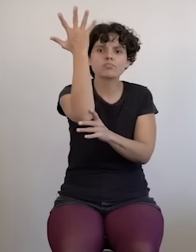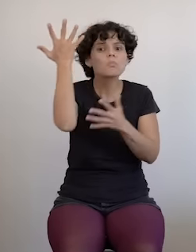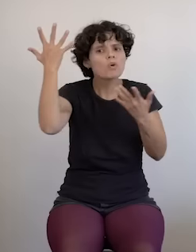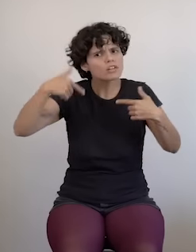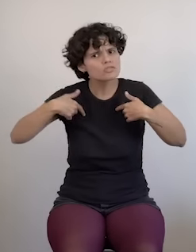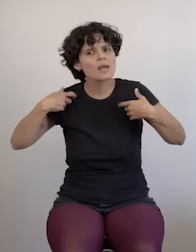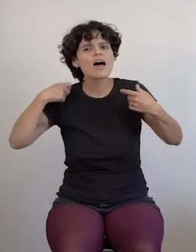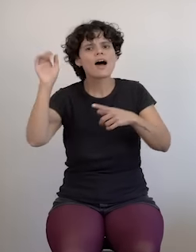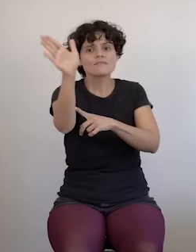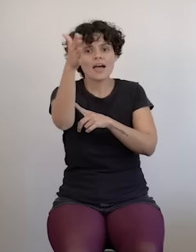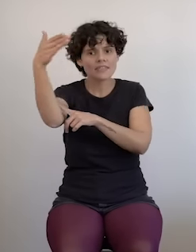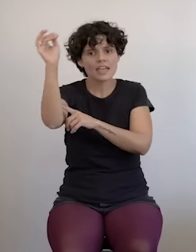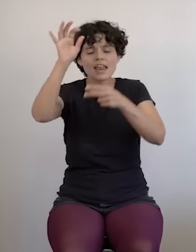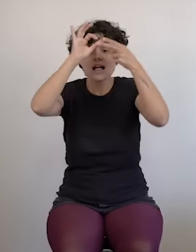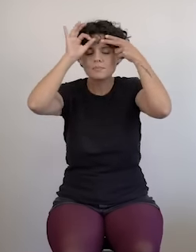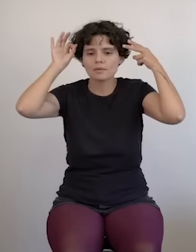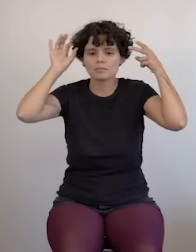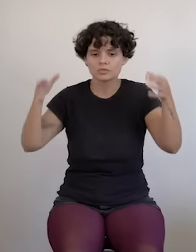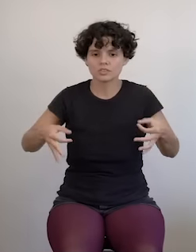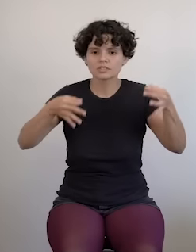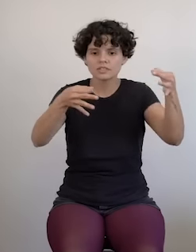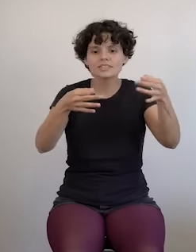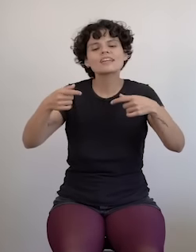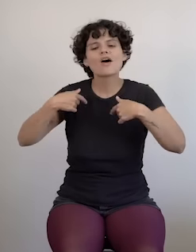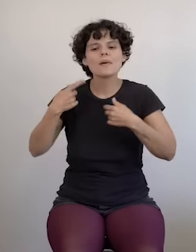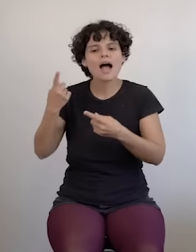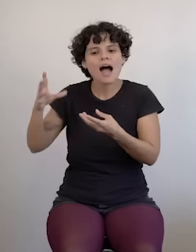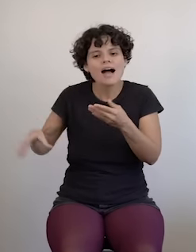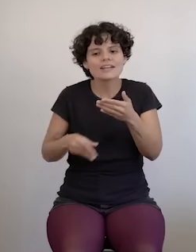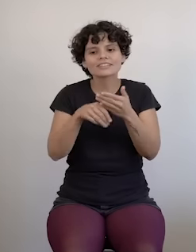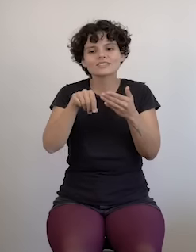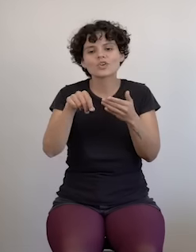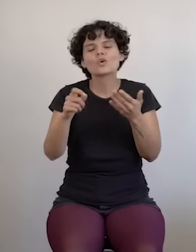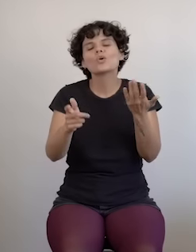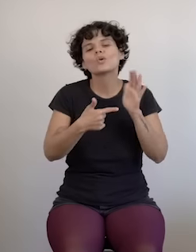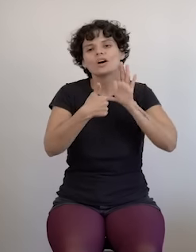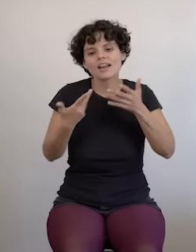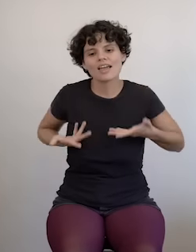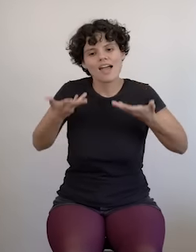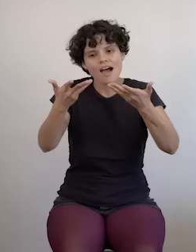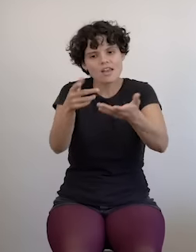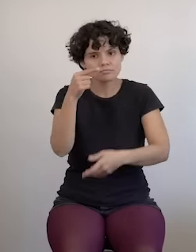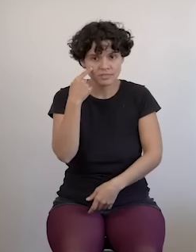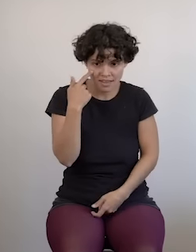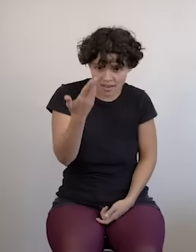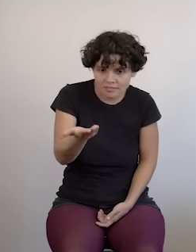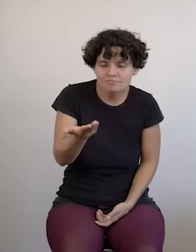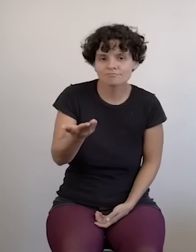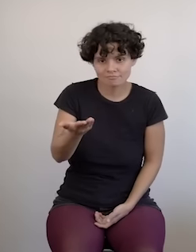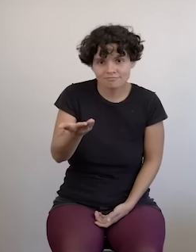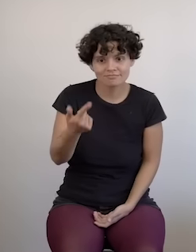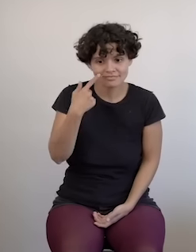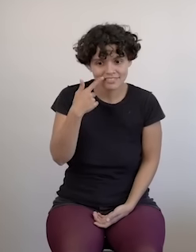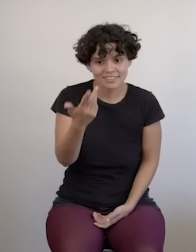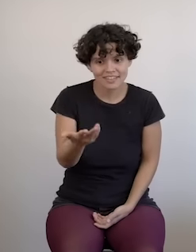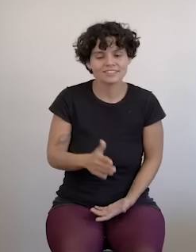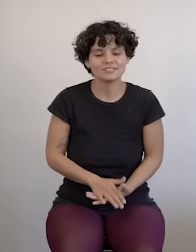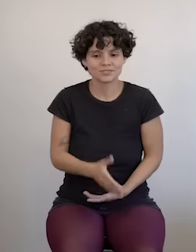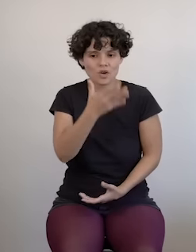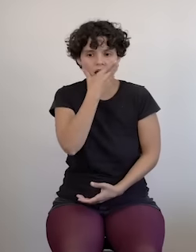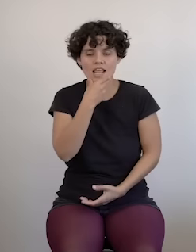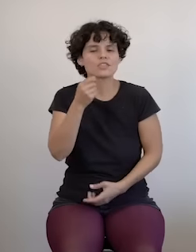bandera. Gracias, mi niño. Ya, papito, y aquí entro con un regalito que aquí está el chorizo, papito. La marca Dylan Liz, mire. Mire, por alzón, a